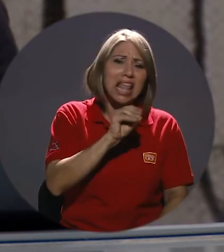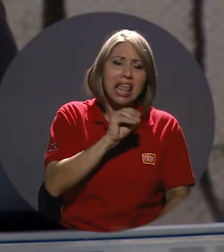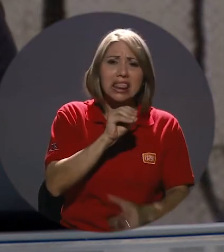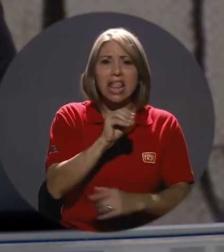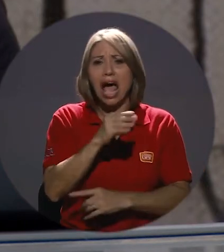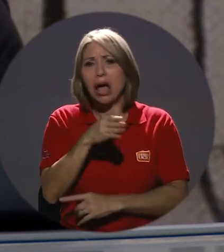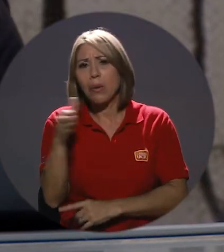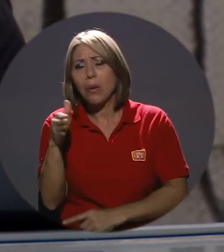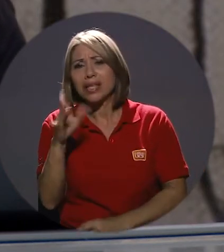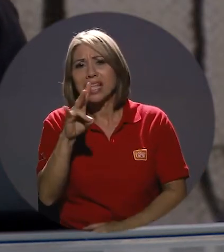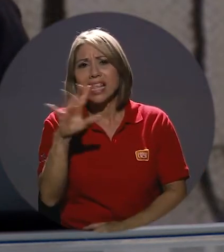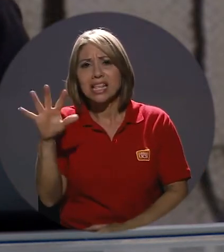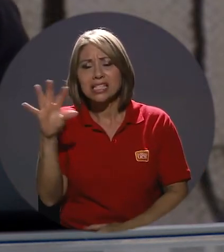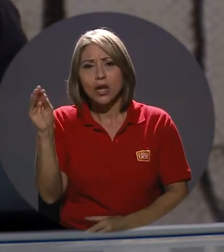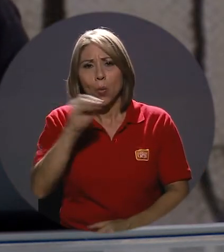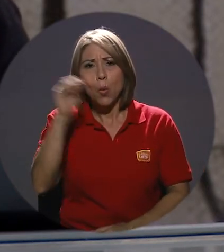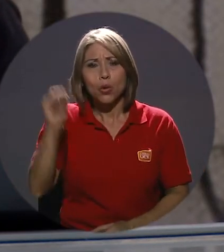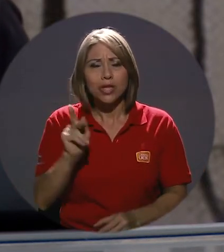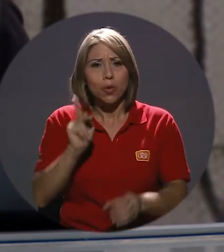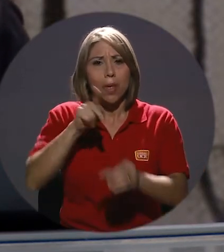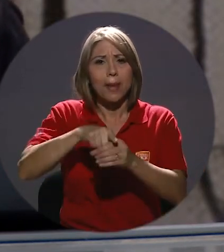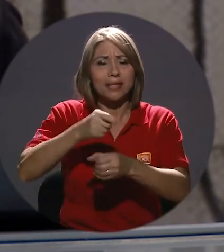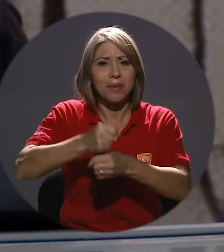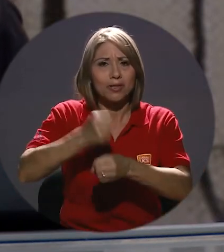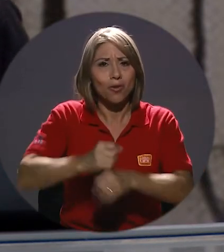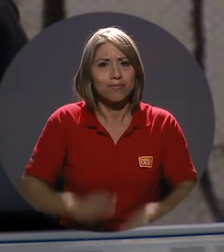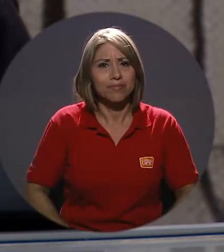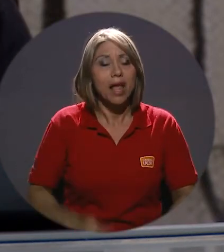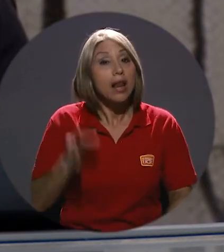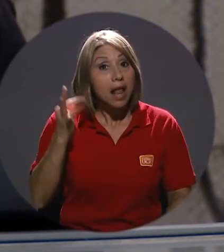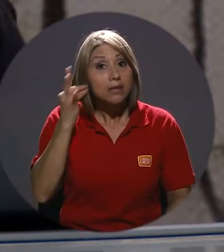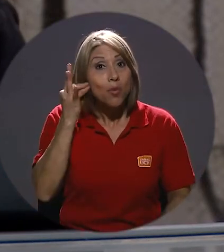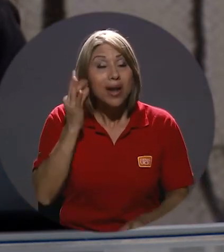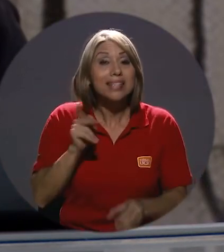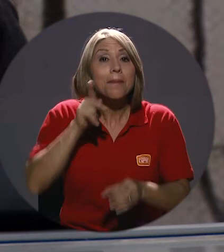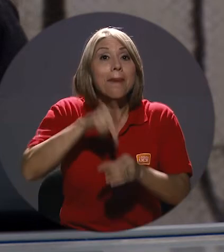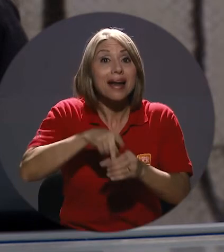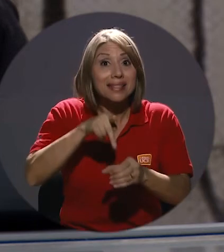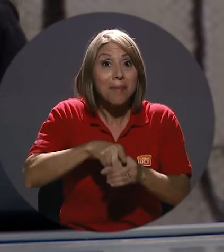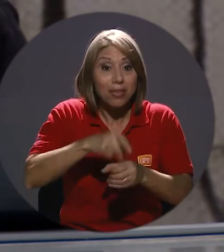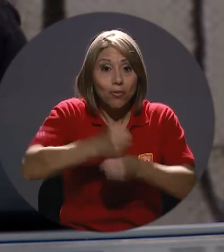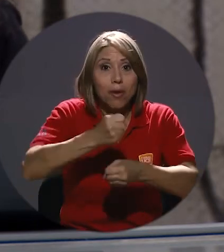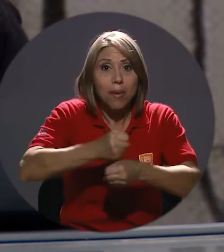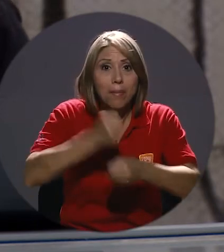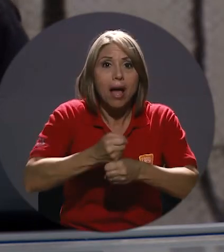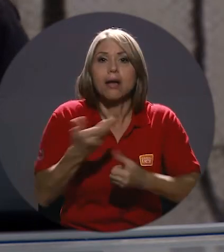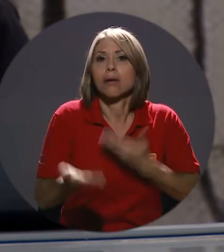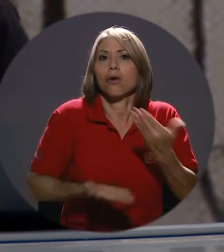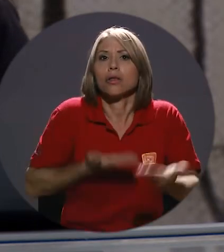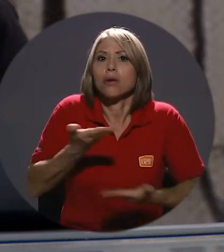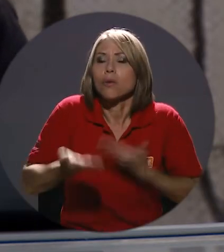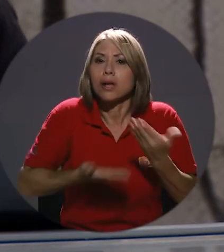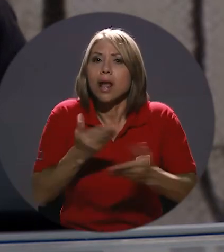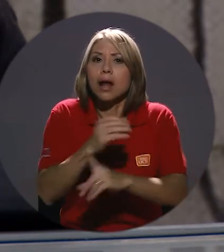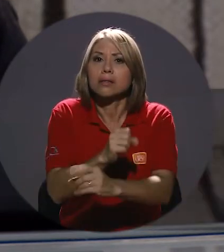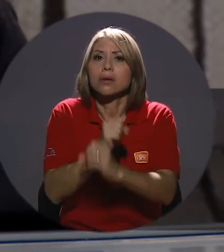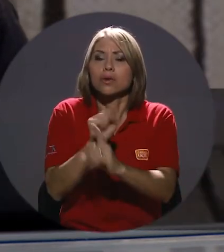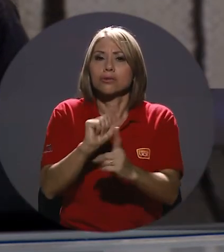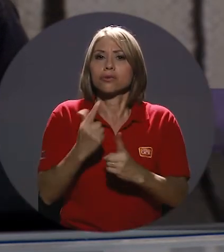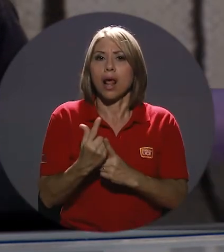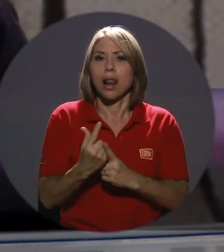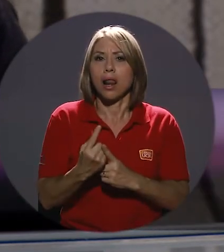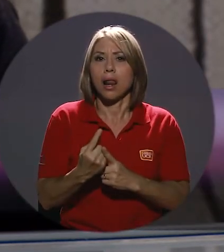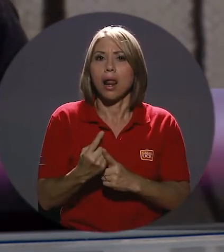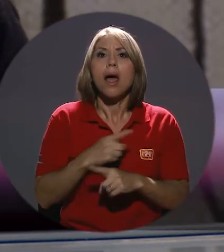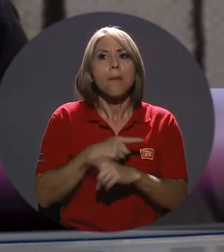del 70-75% de participación laboral. Las mujeres participando contribuirían a la seguridad social, sostienen,